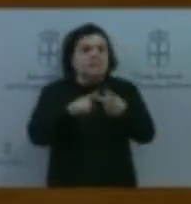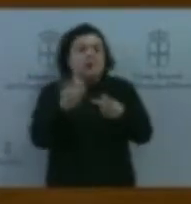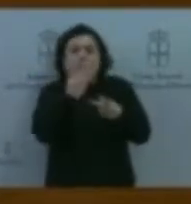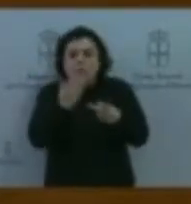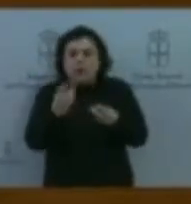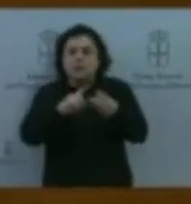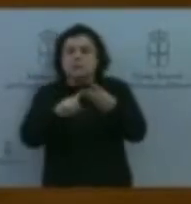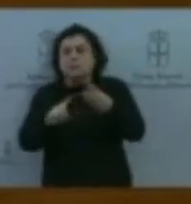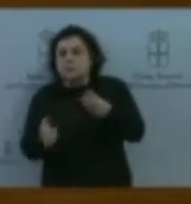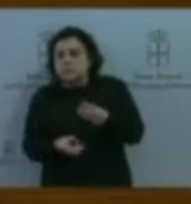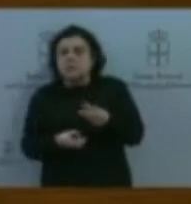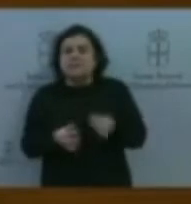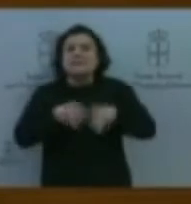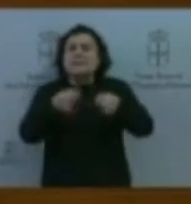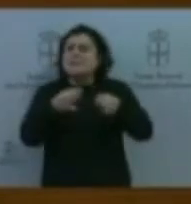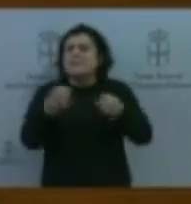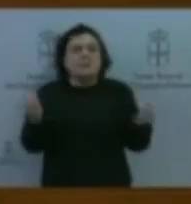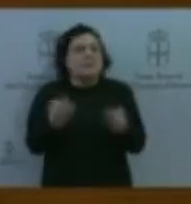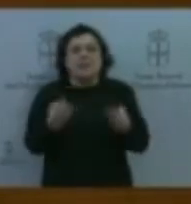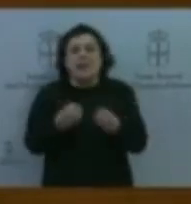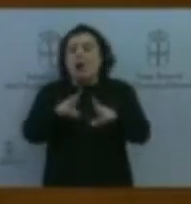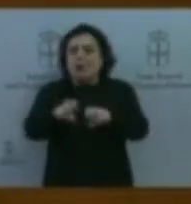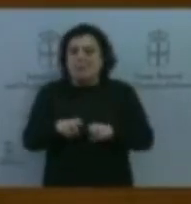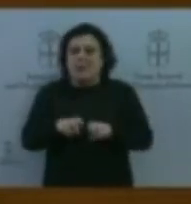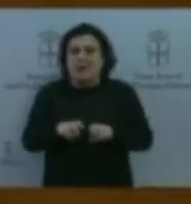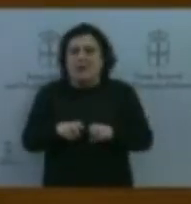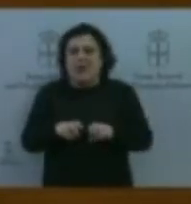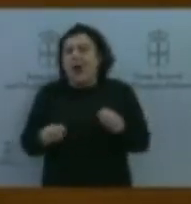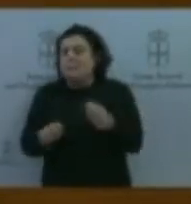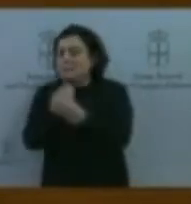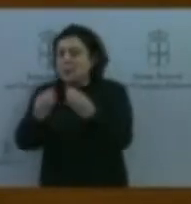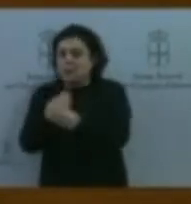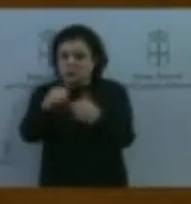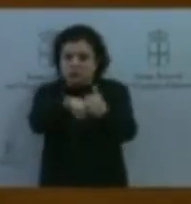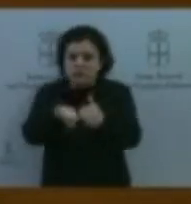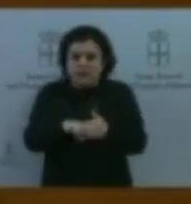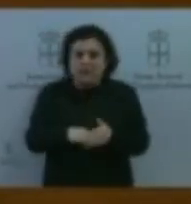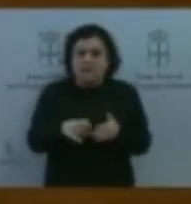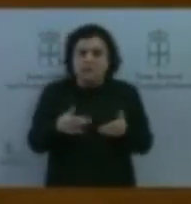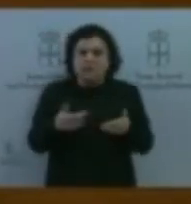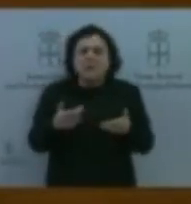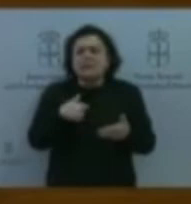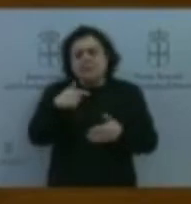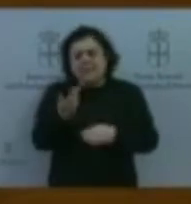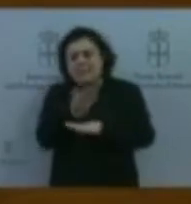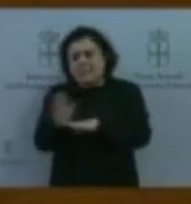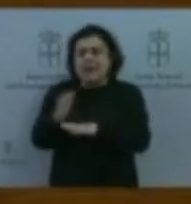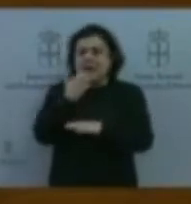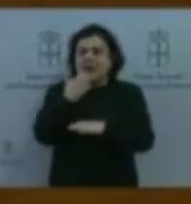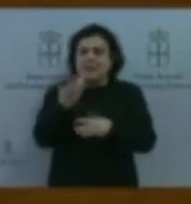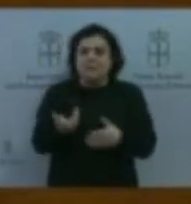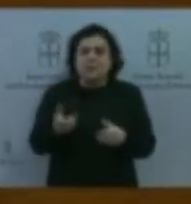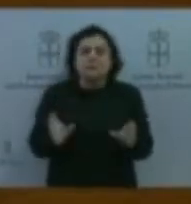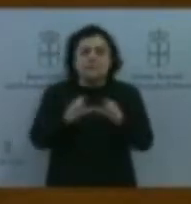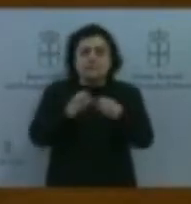cercanos, ¿no? Crear un circuito de economía circular de alguna manera con nuestro sector primario creo que sería adecuado, además de valorizar y